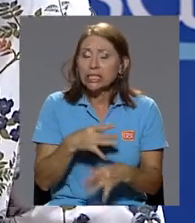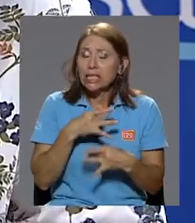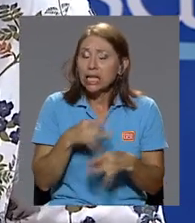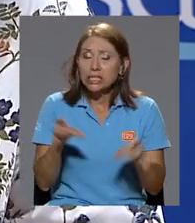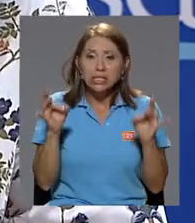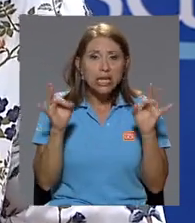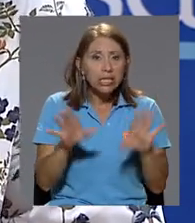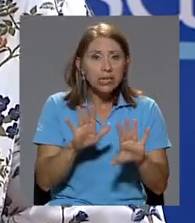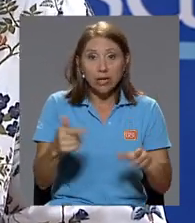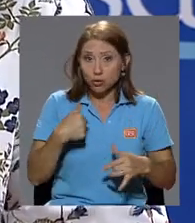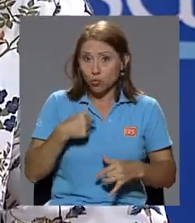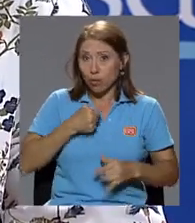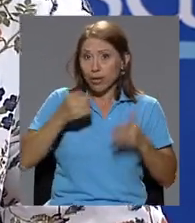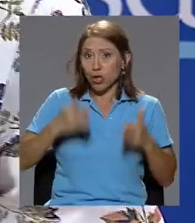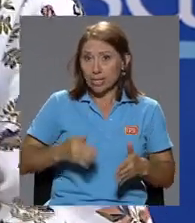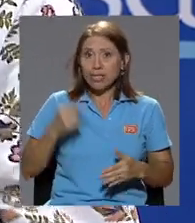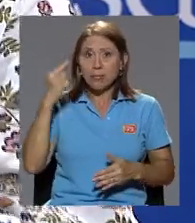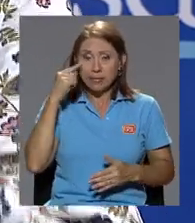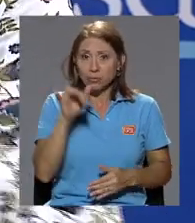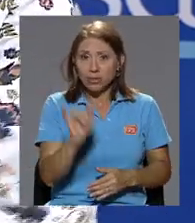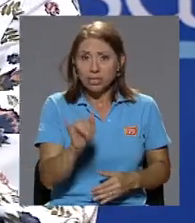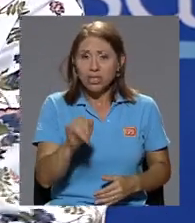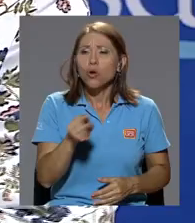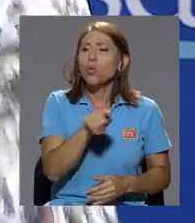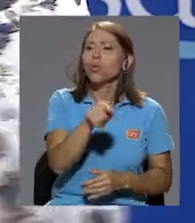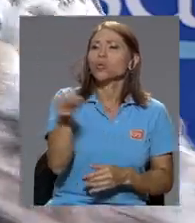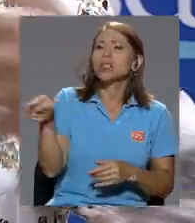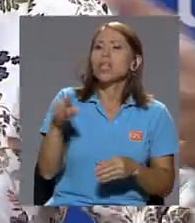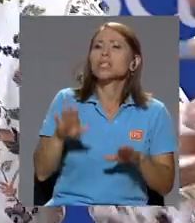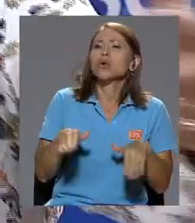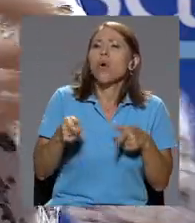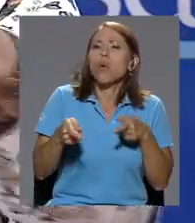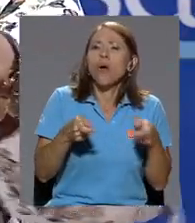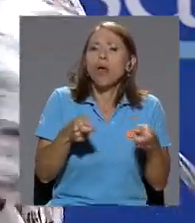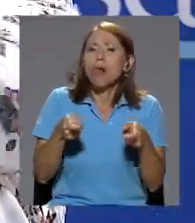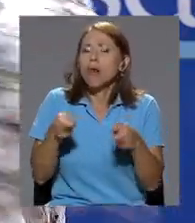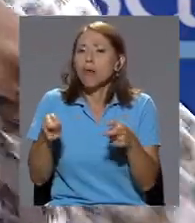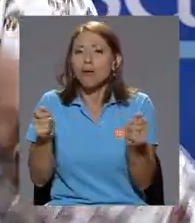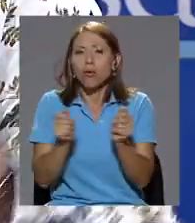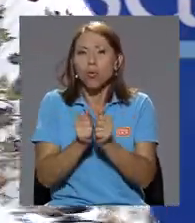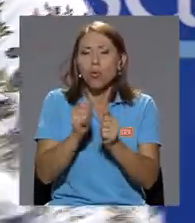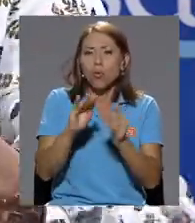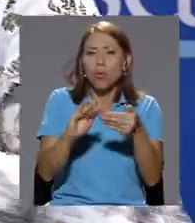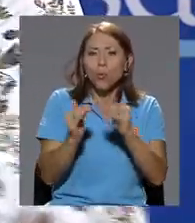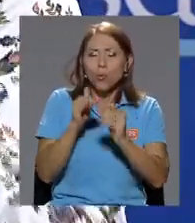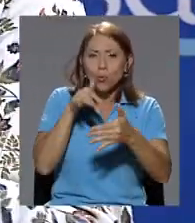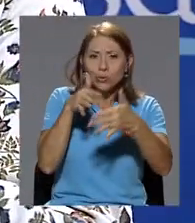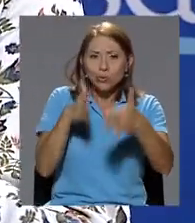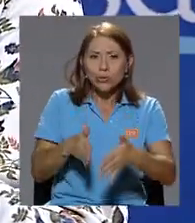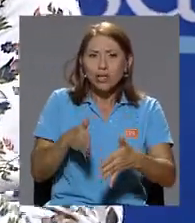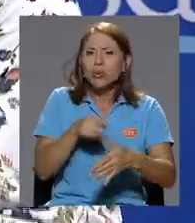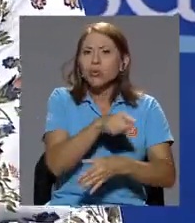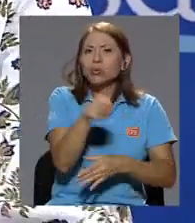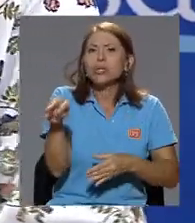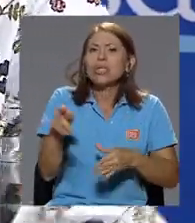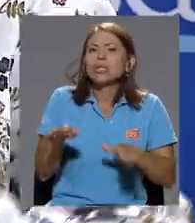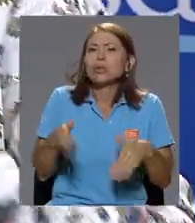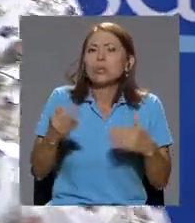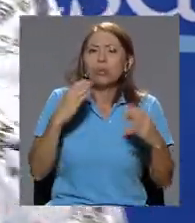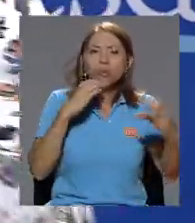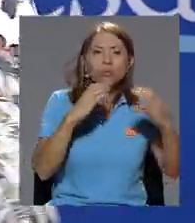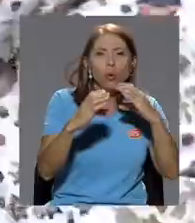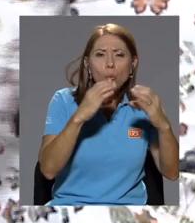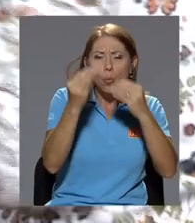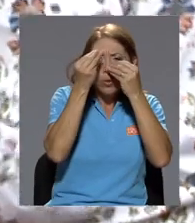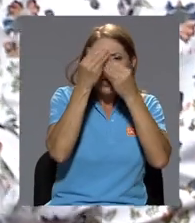lo calificó yo como periodista y como lo han manejado ustedes con la comunidad estudiantil como lo han comunicado o